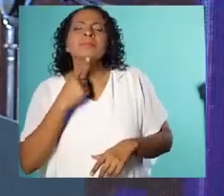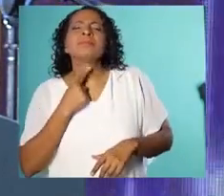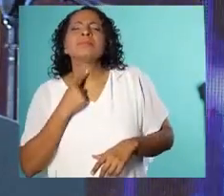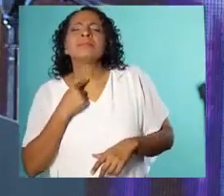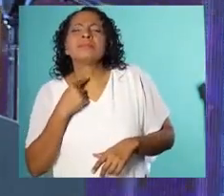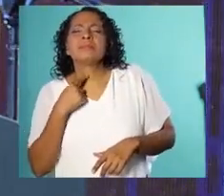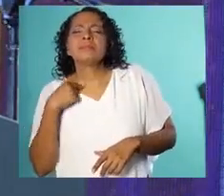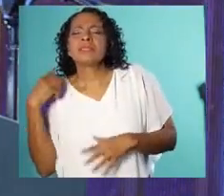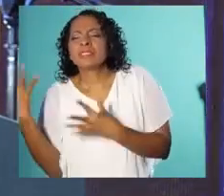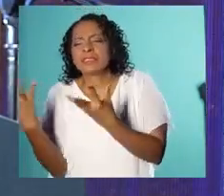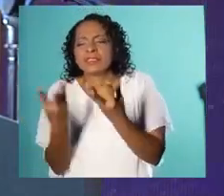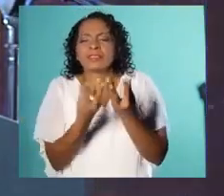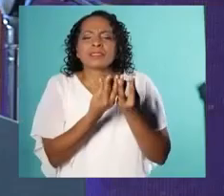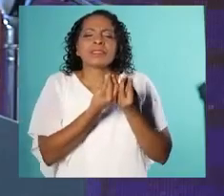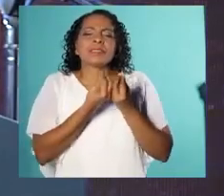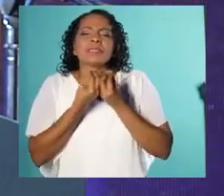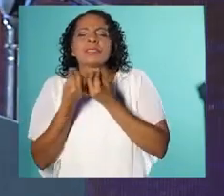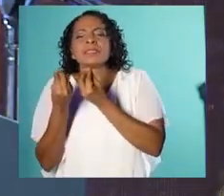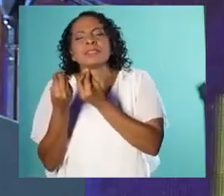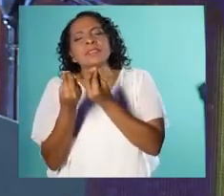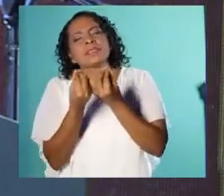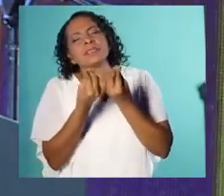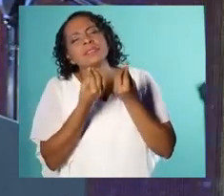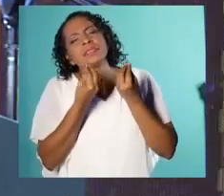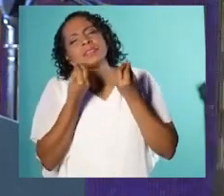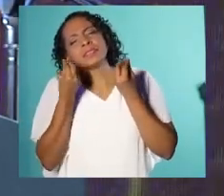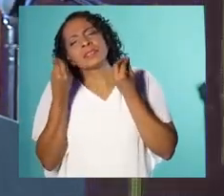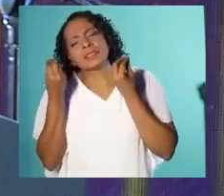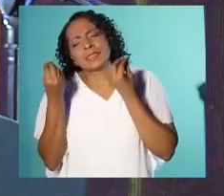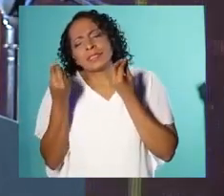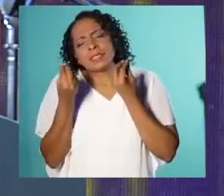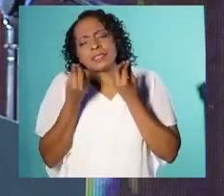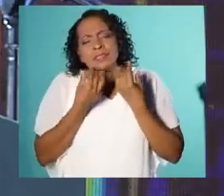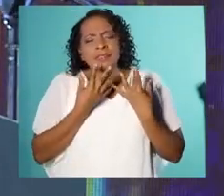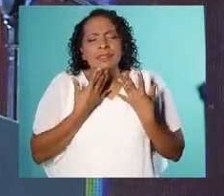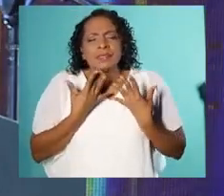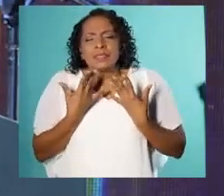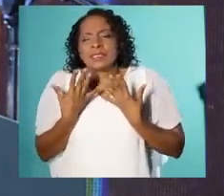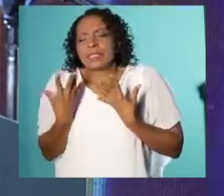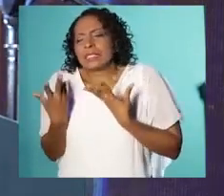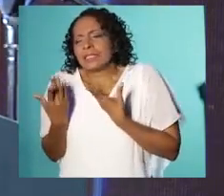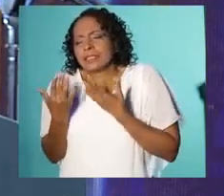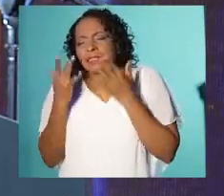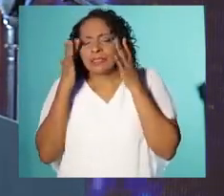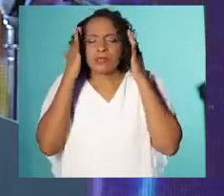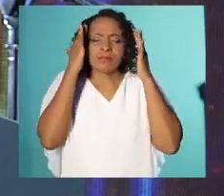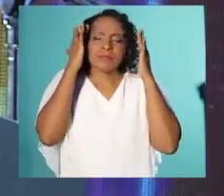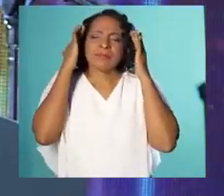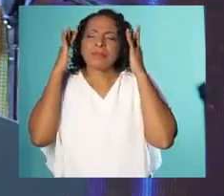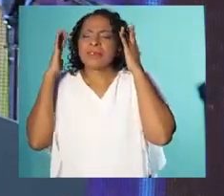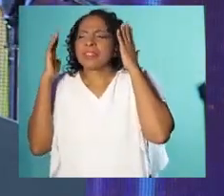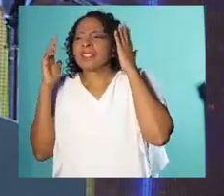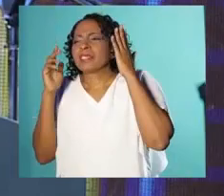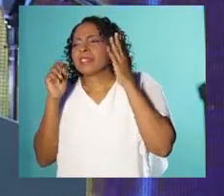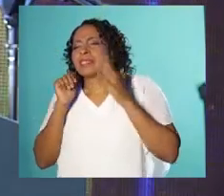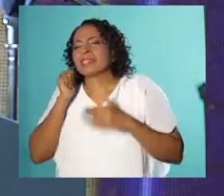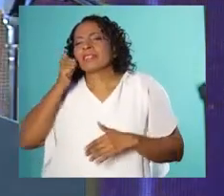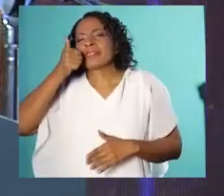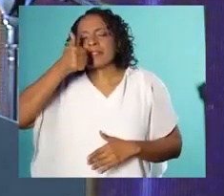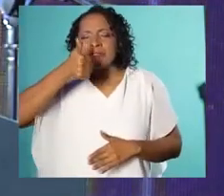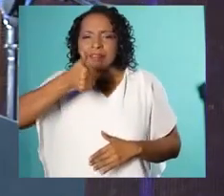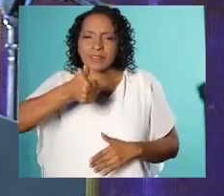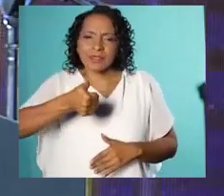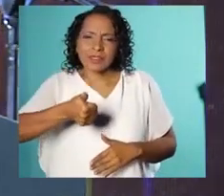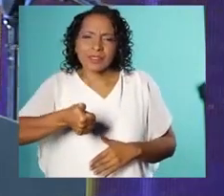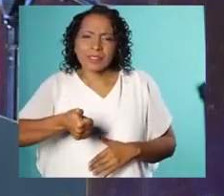Me gustas tanto que tengo miedo de que